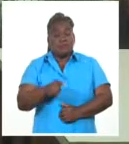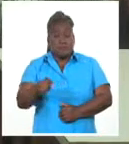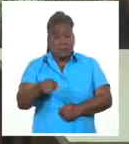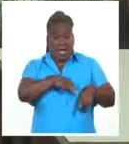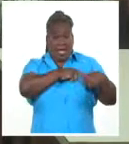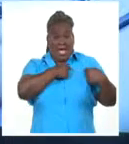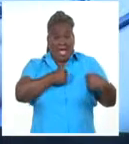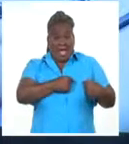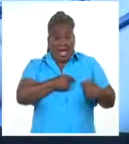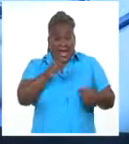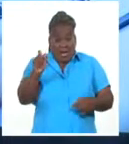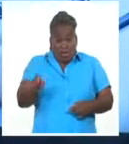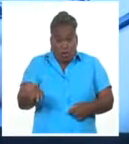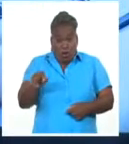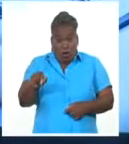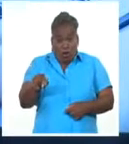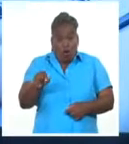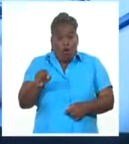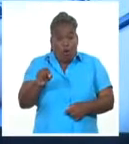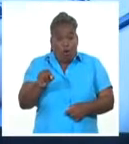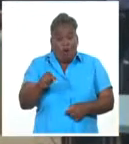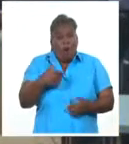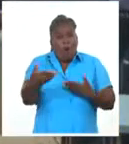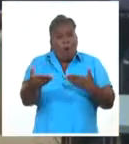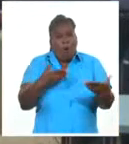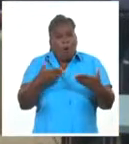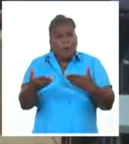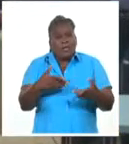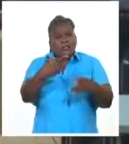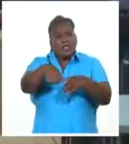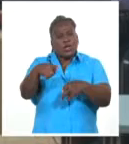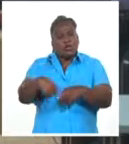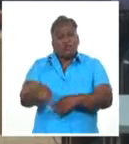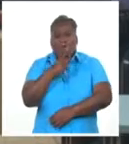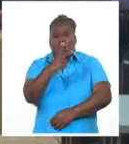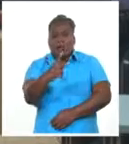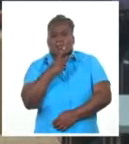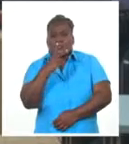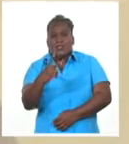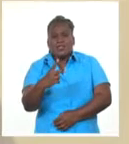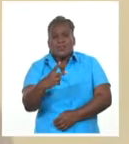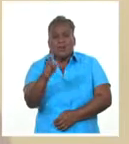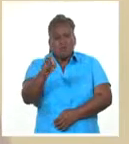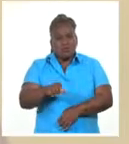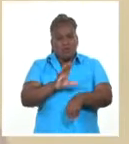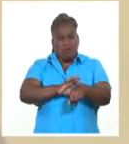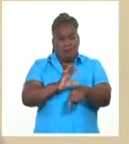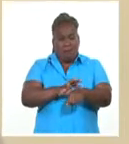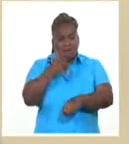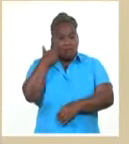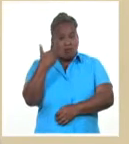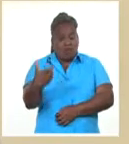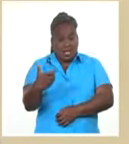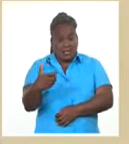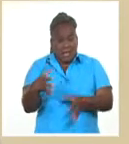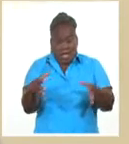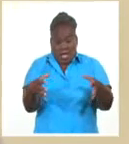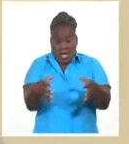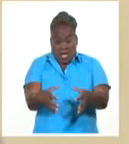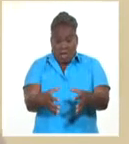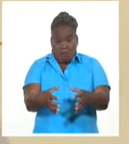Cardiólogos del centro del país comparten medios y recursos para la atención a sus pacientes. Es importante porque es un equipo que